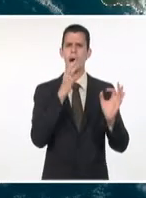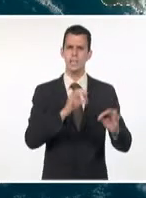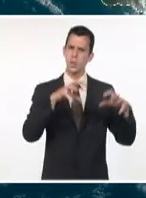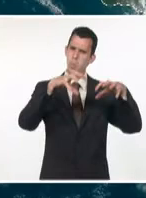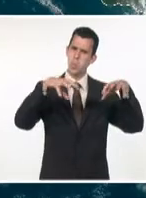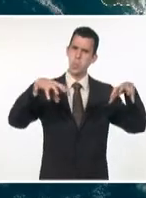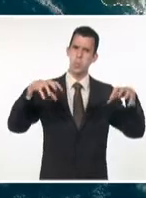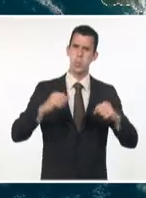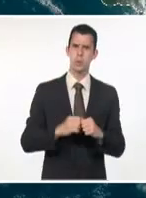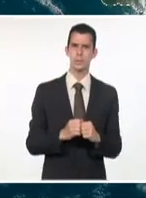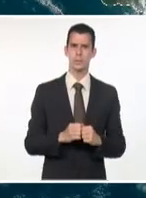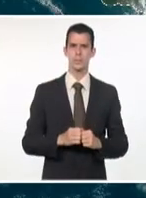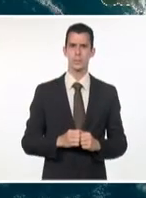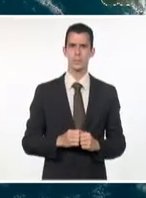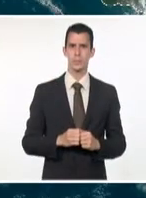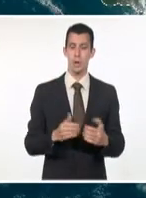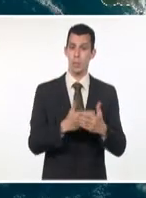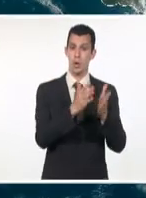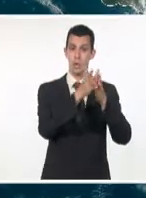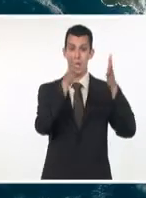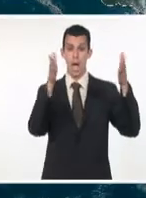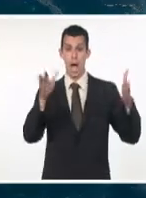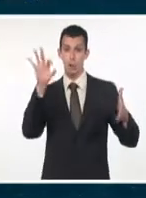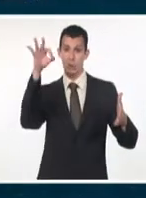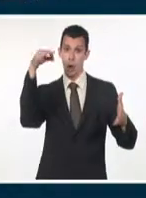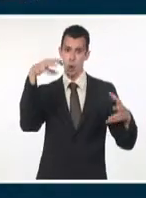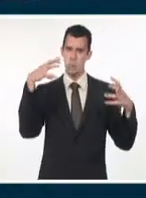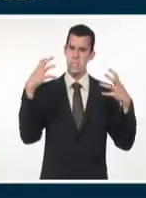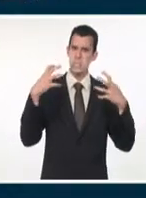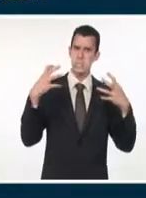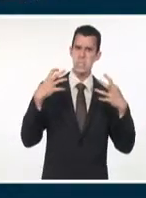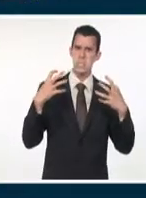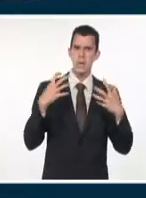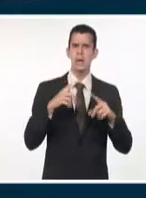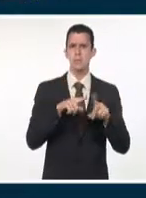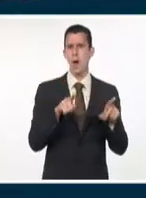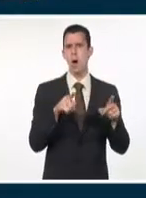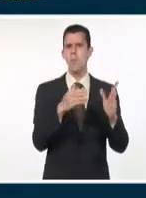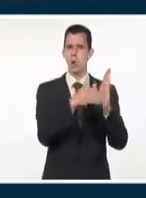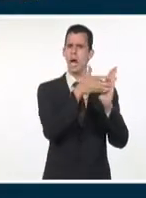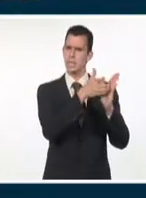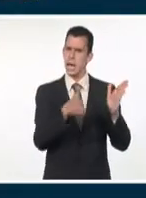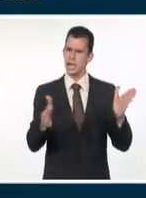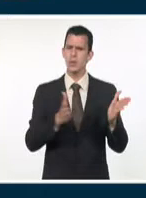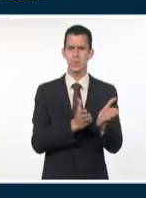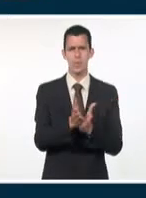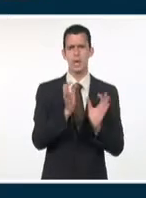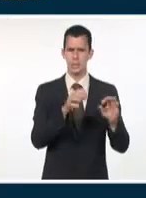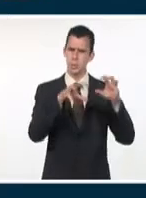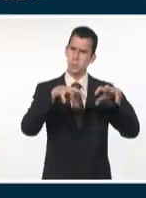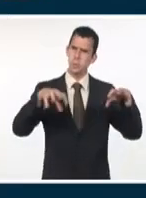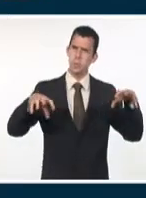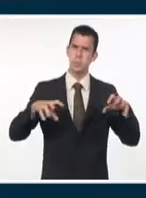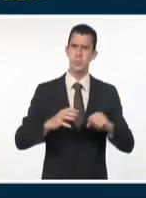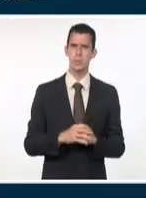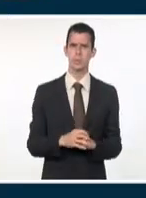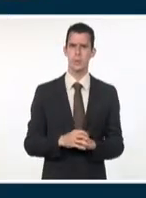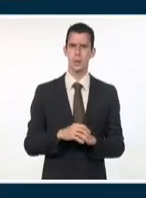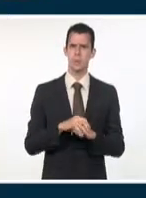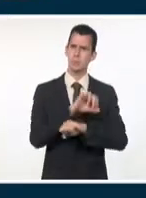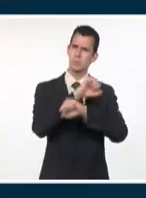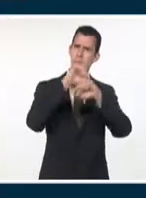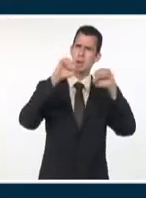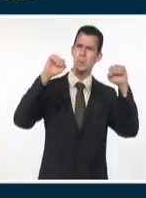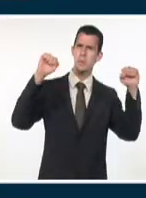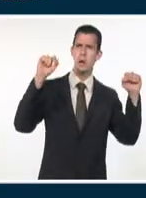y la inestabilidad vespertina y así se van a mantener también las condiciones durante el día de la mañana estará amaneciendo con poca nubosidad